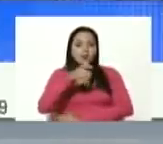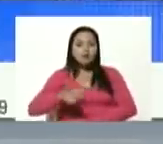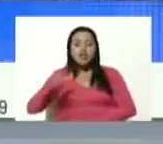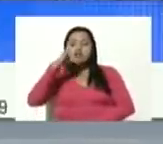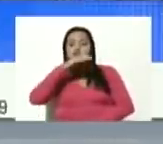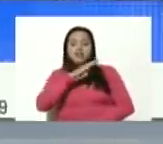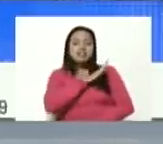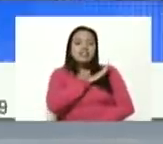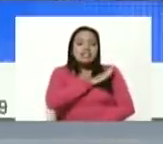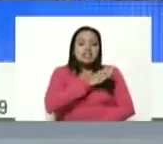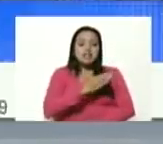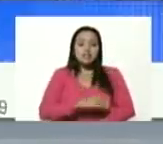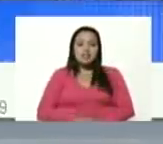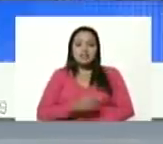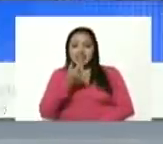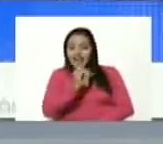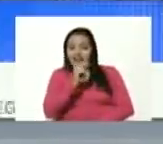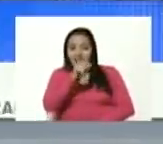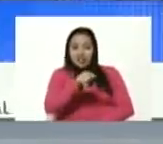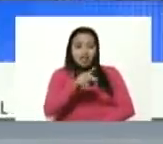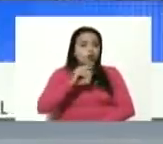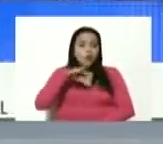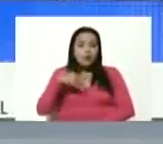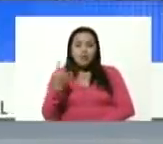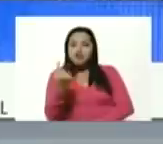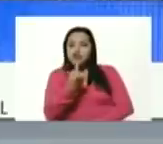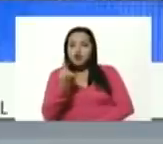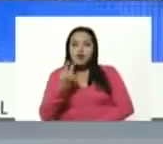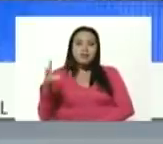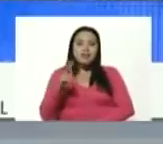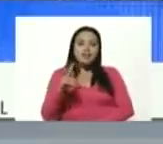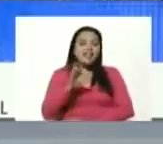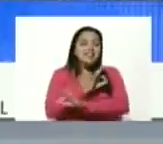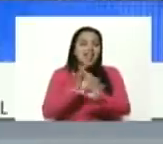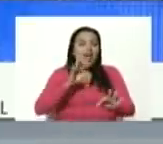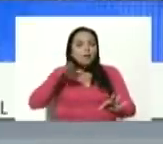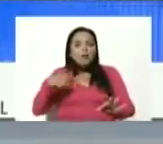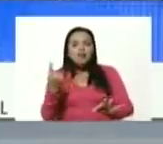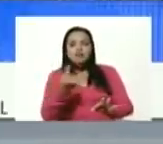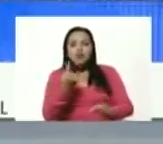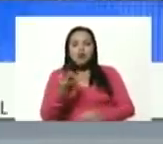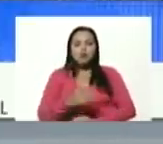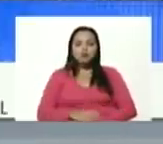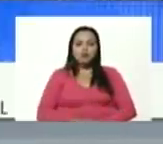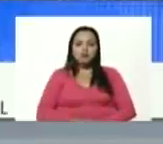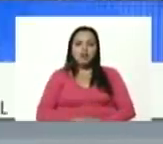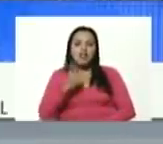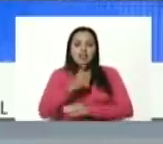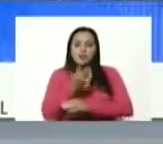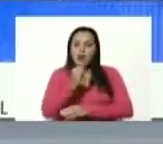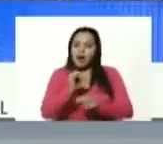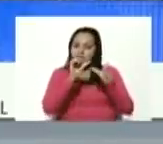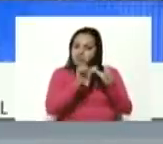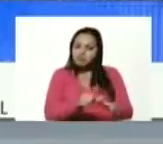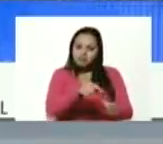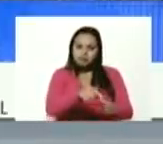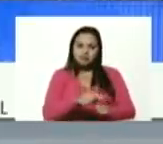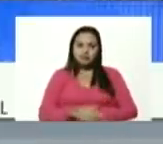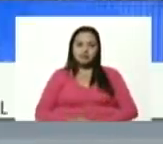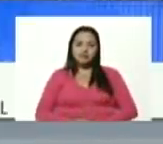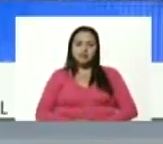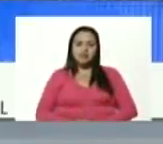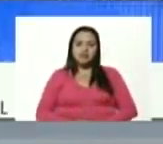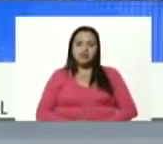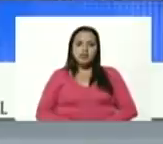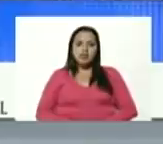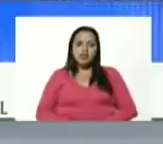tiene y que está allí no puede estar huérfano. En Venezuela nadie puede estar huérfano. Tiene que estar ahí el padre